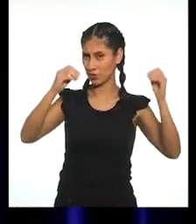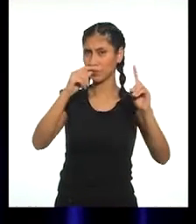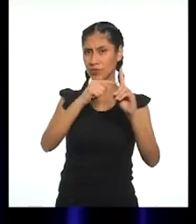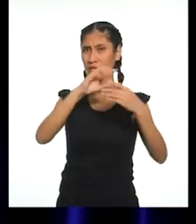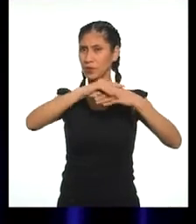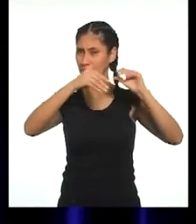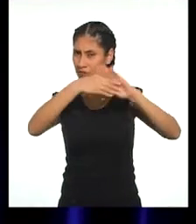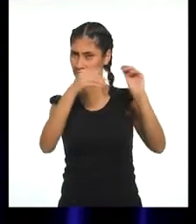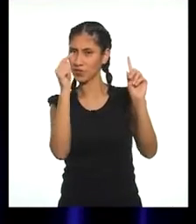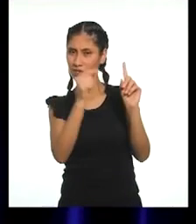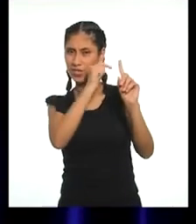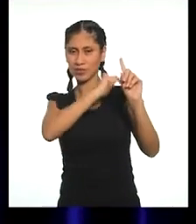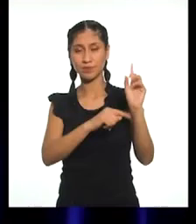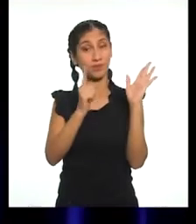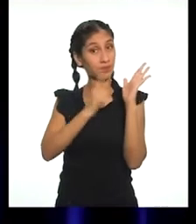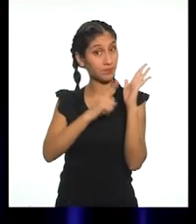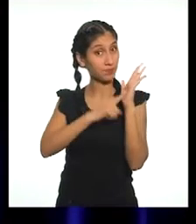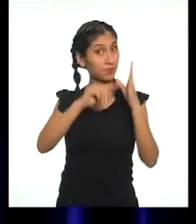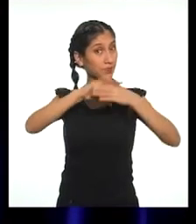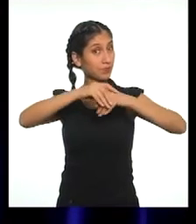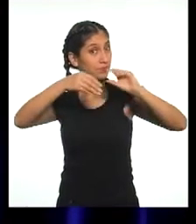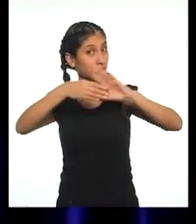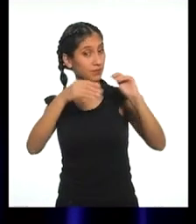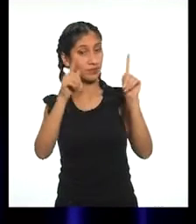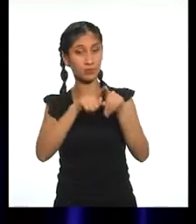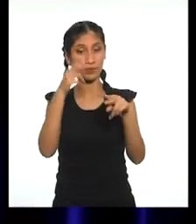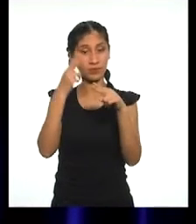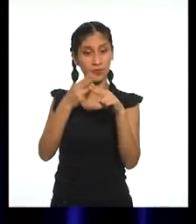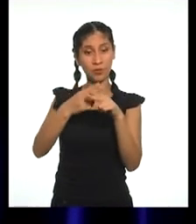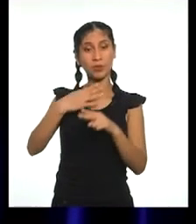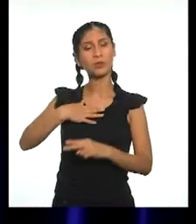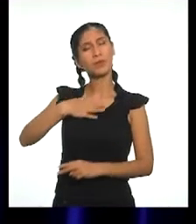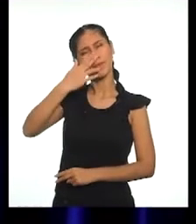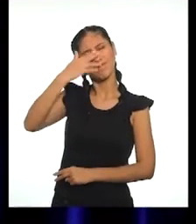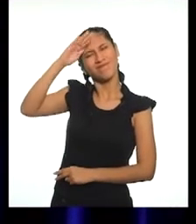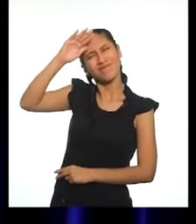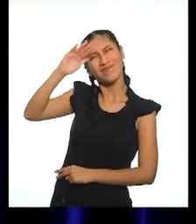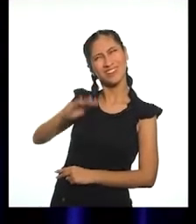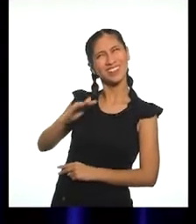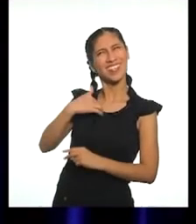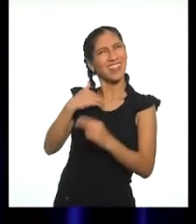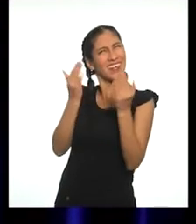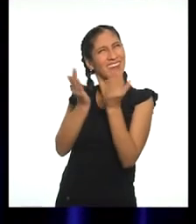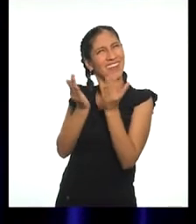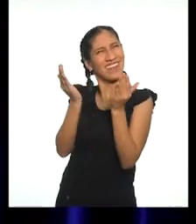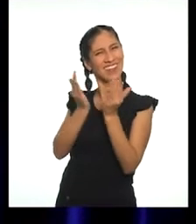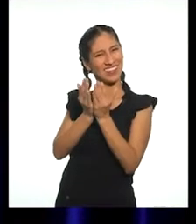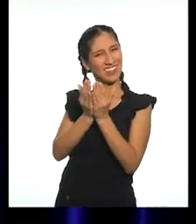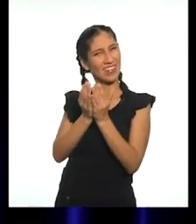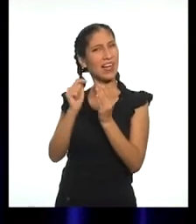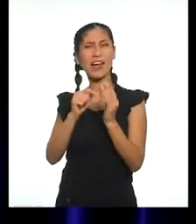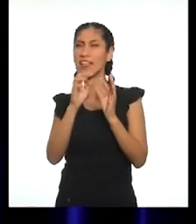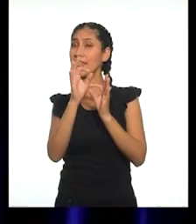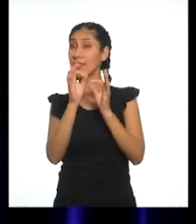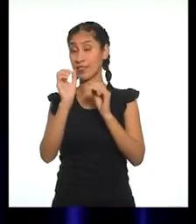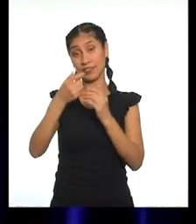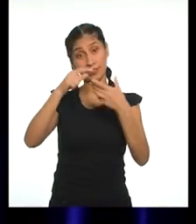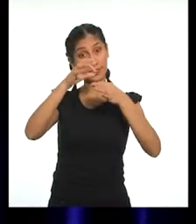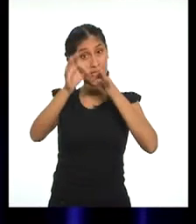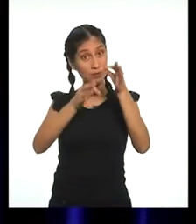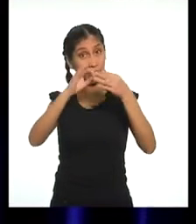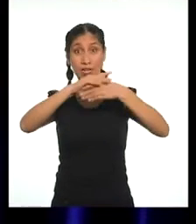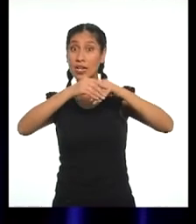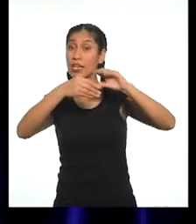testimonio. Este testimonio, llamado Mi niñez en la escuela, nos habla de la experiencia escolar del